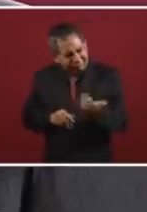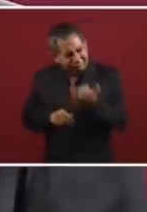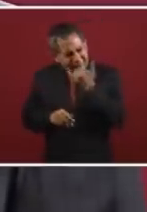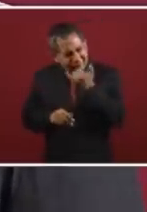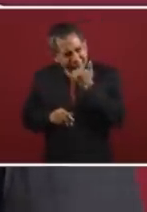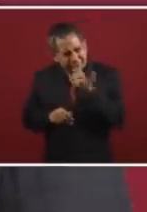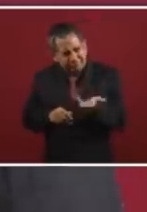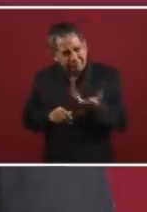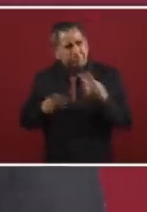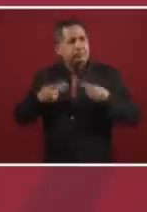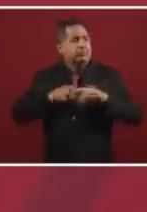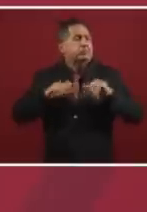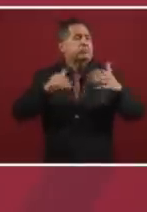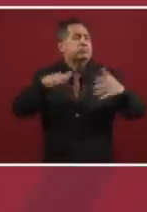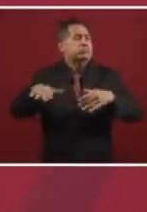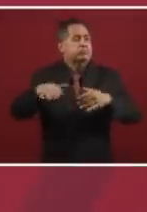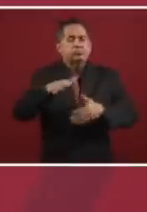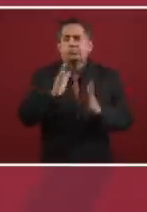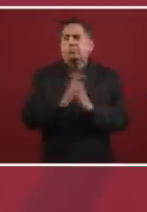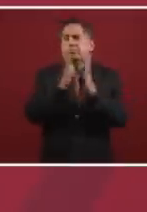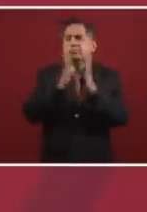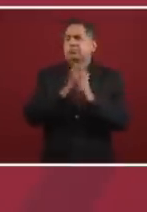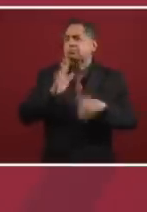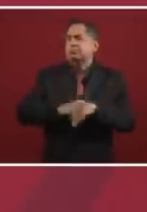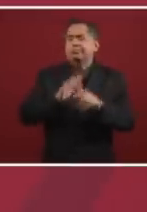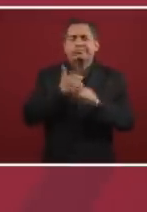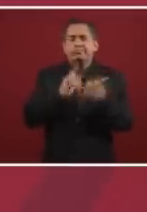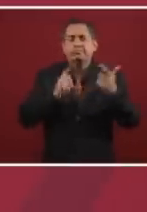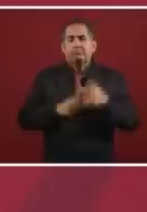al ejercicio de la democracia participativa